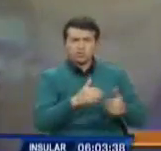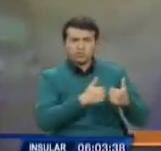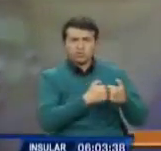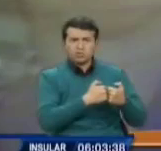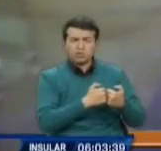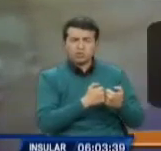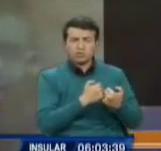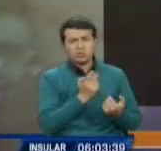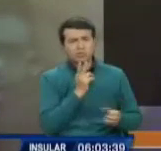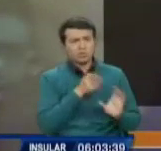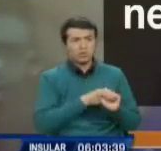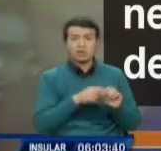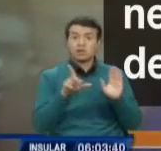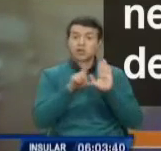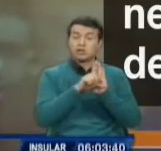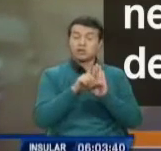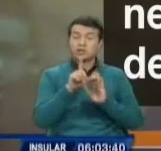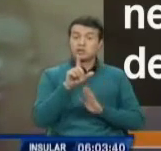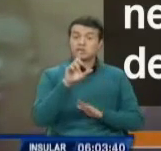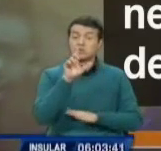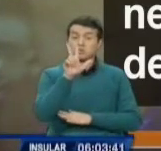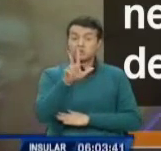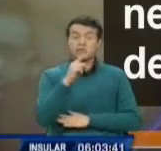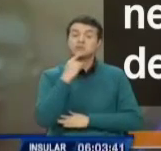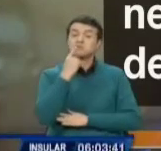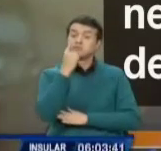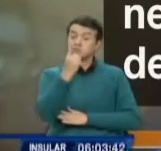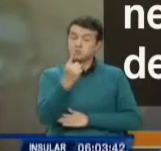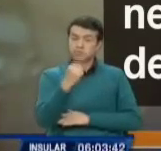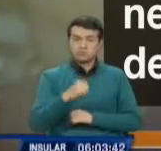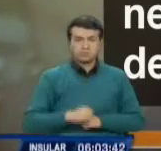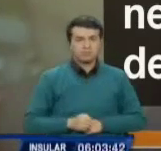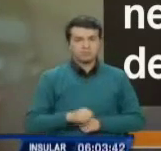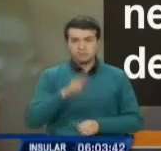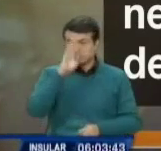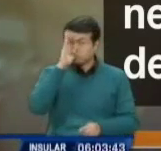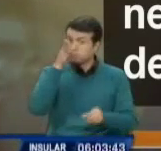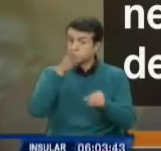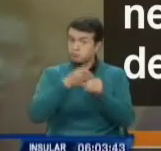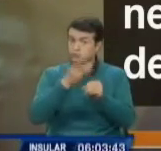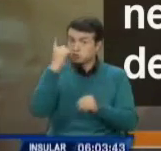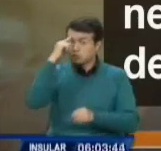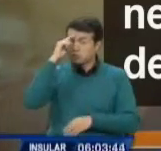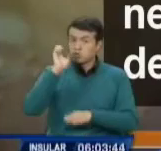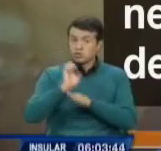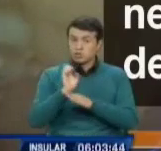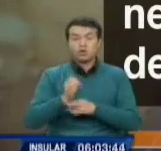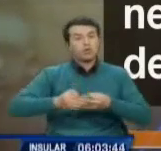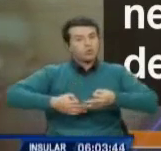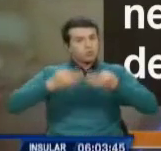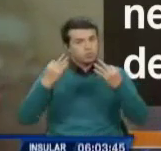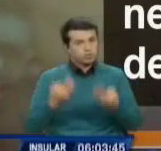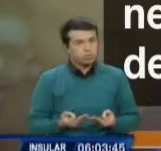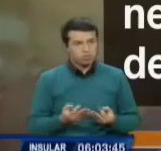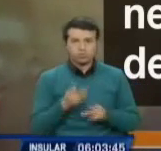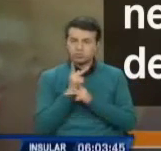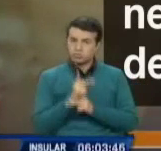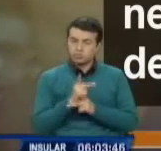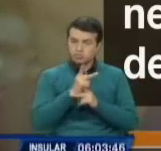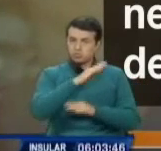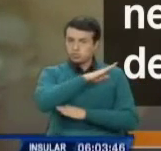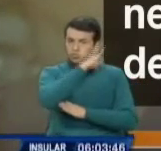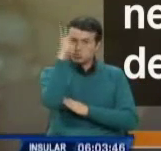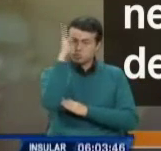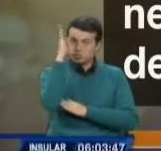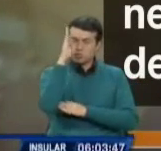es que en el artículo 3 de la ley de extranjería se señala: con el objeto de que el gobierno del Ecuador pueda conservar estricta